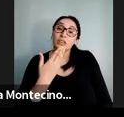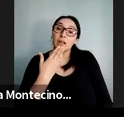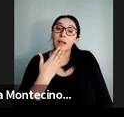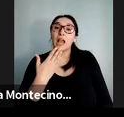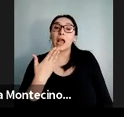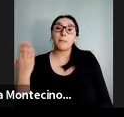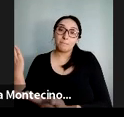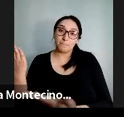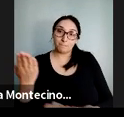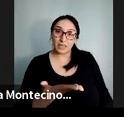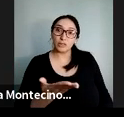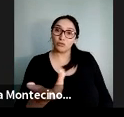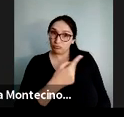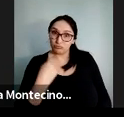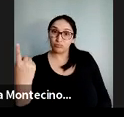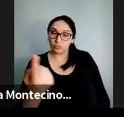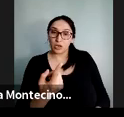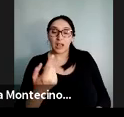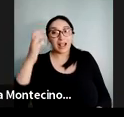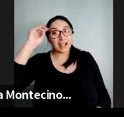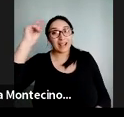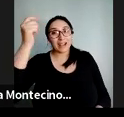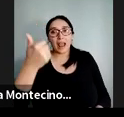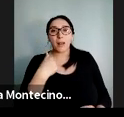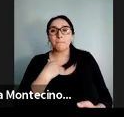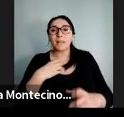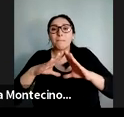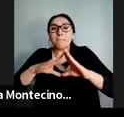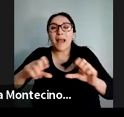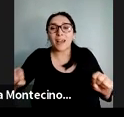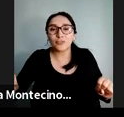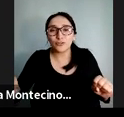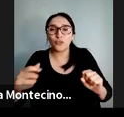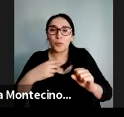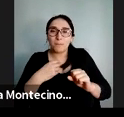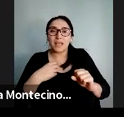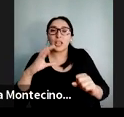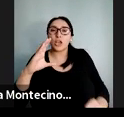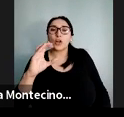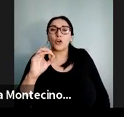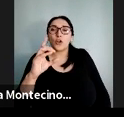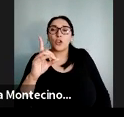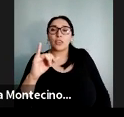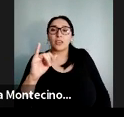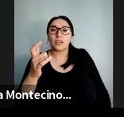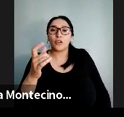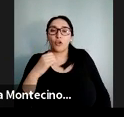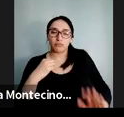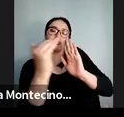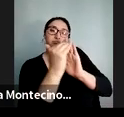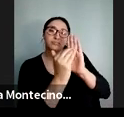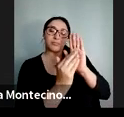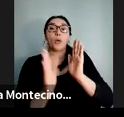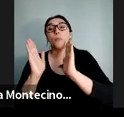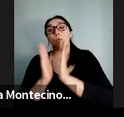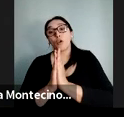les invito a poder crear este propio pacto, este propio código y súbalo y háganlo suyo en el fondo, de